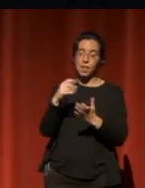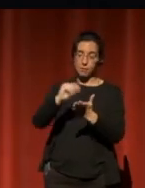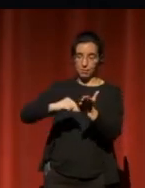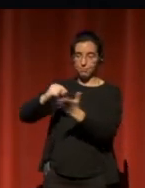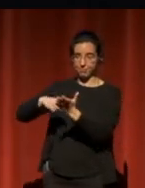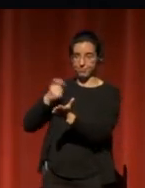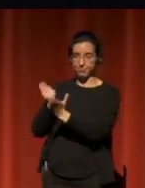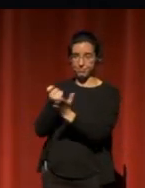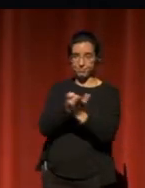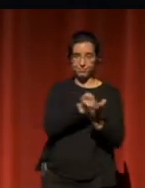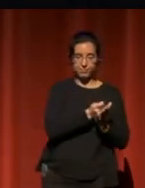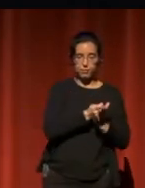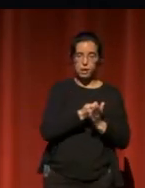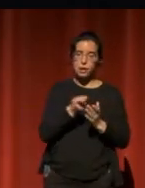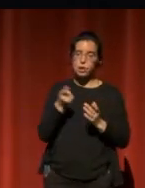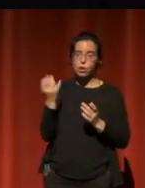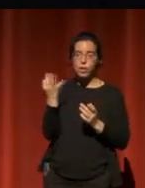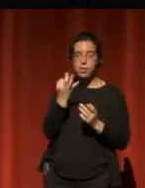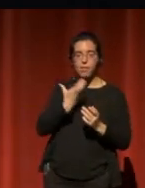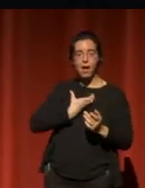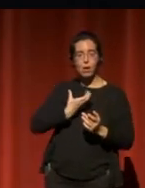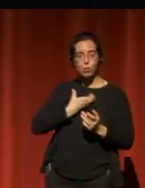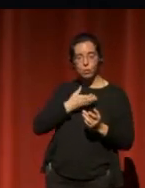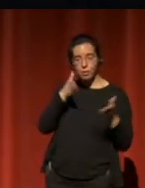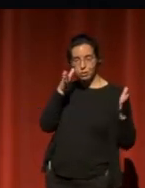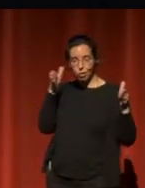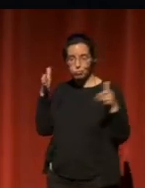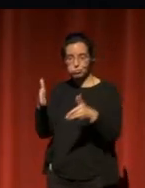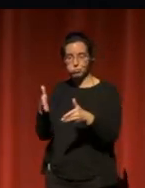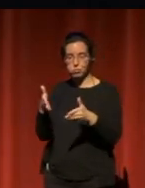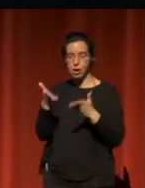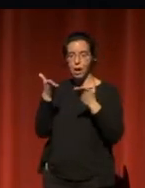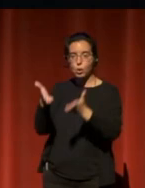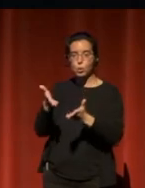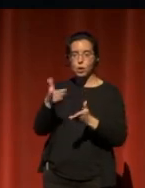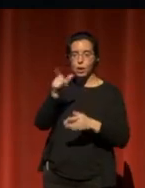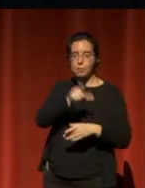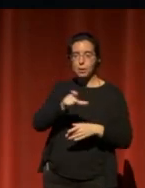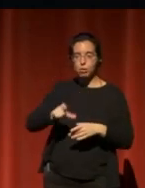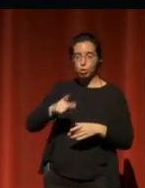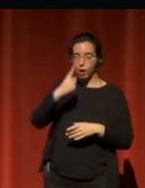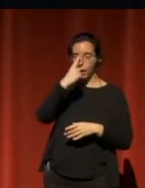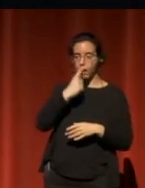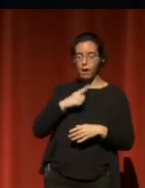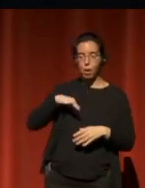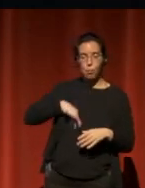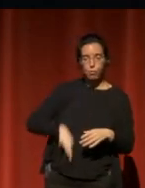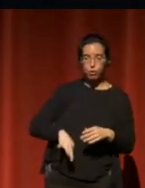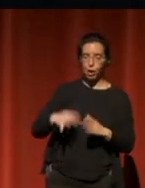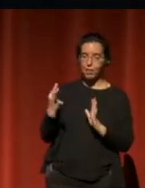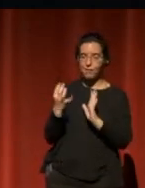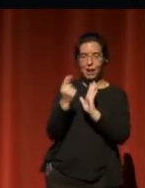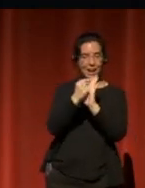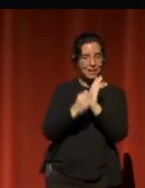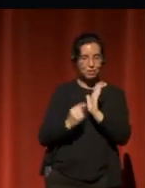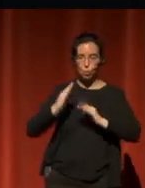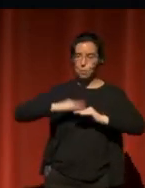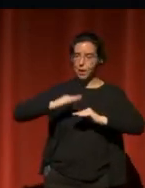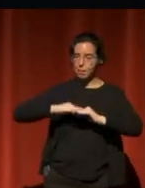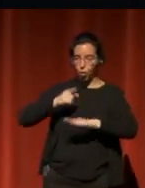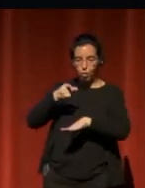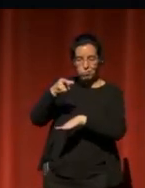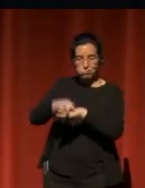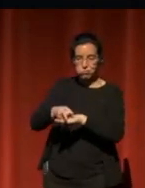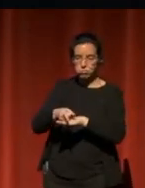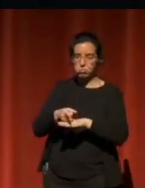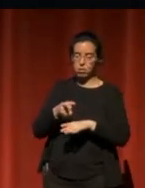que encaminar a los ayuntamientos a que ese personal cumpla con esos requisitos mínimos que exigimos para